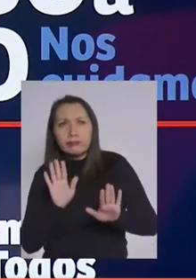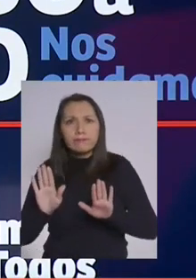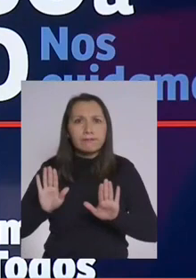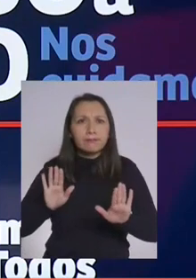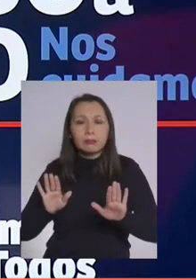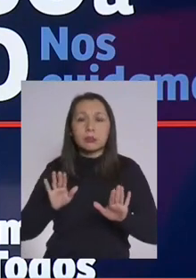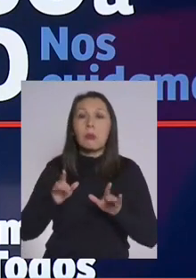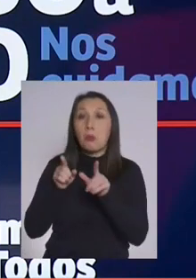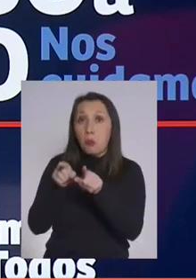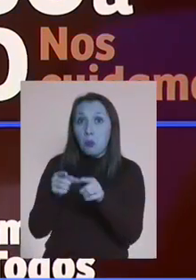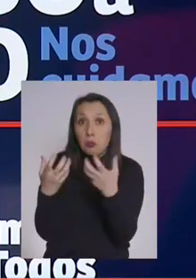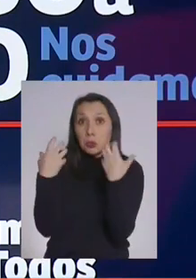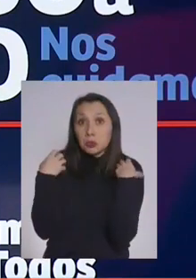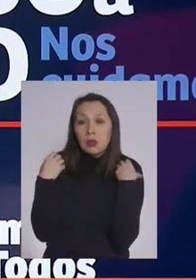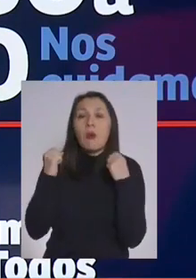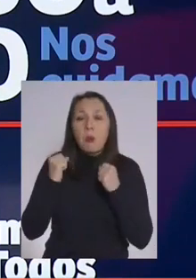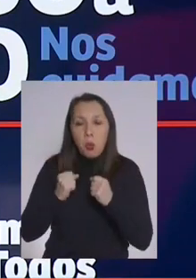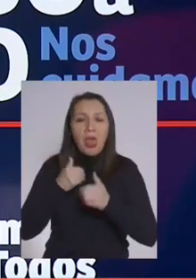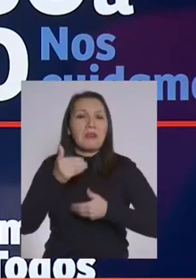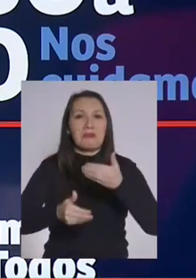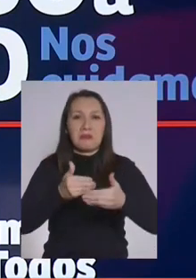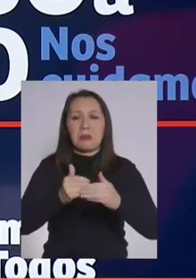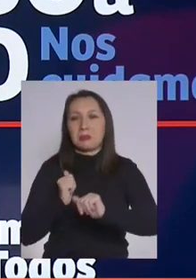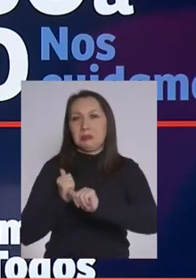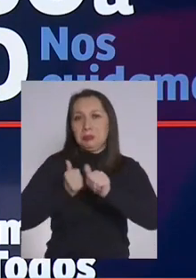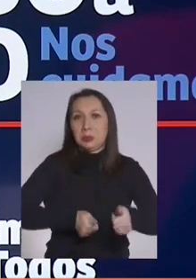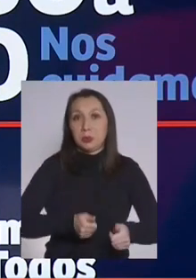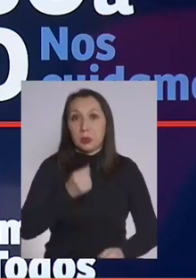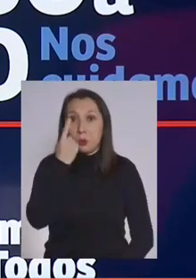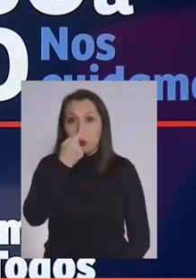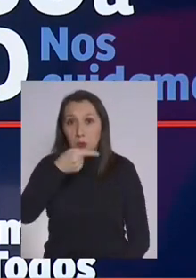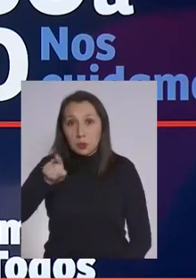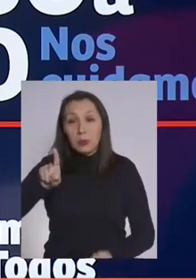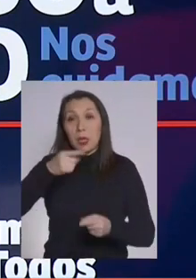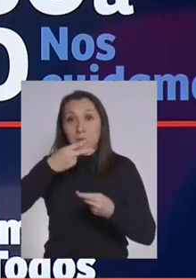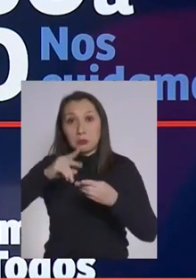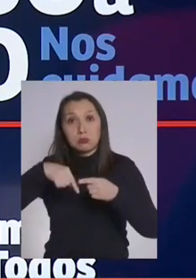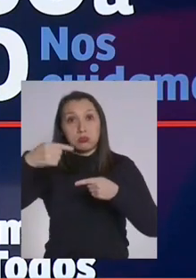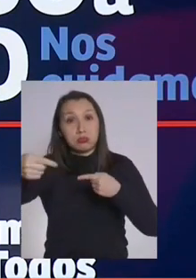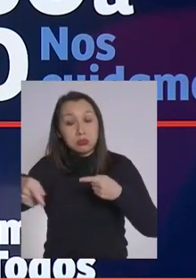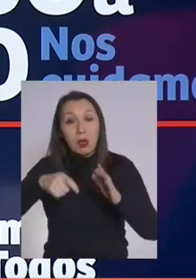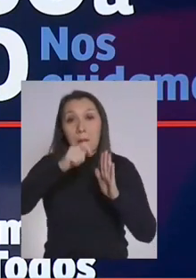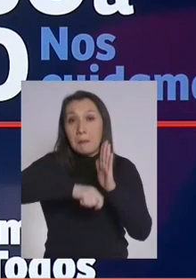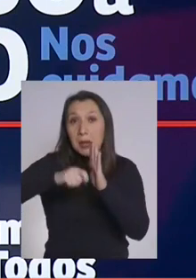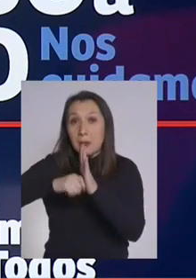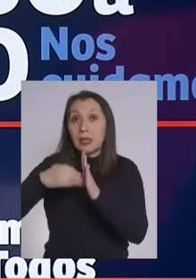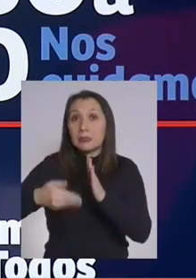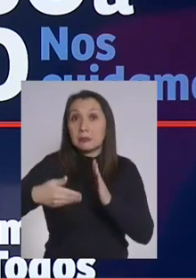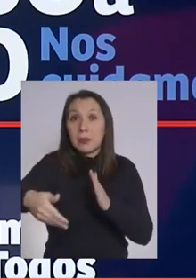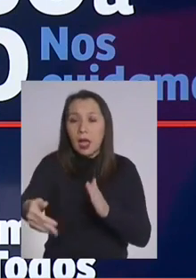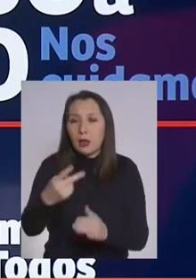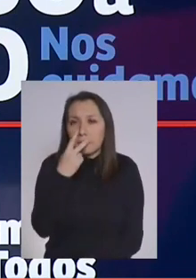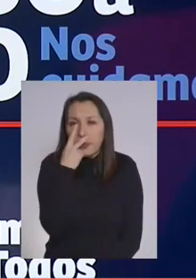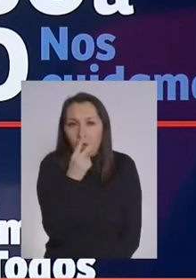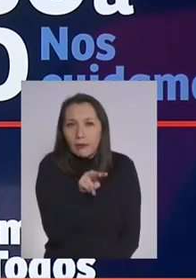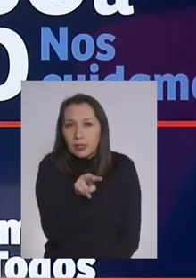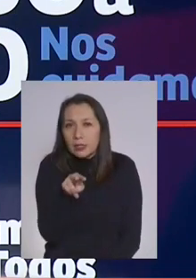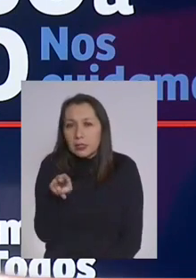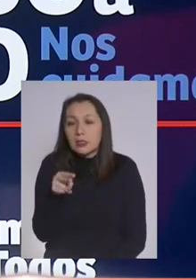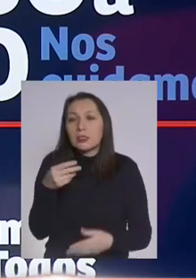vamos a poder salir adelante en unas semanas más y en unos meses más vamos haber